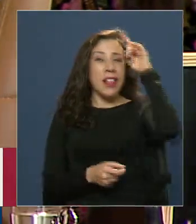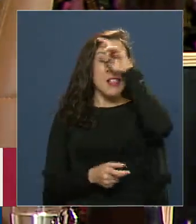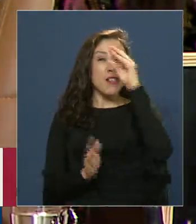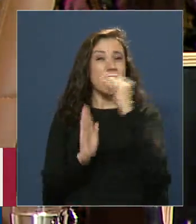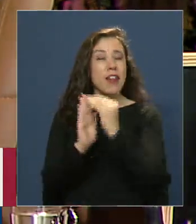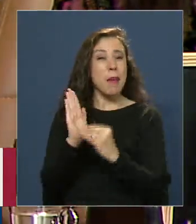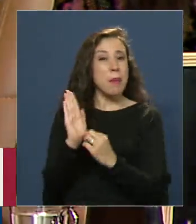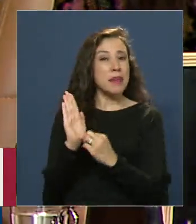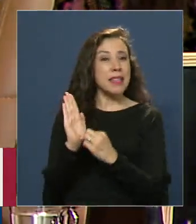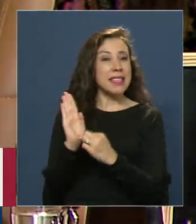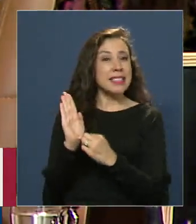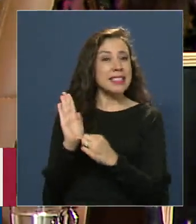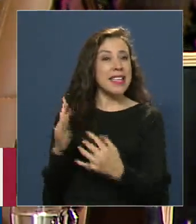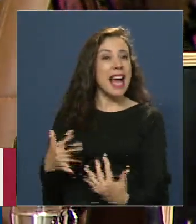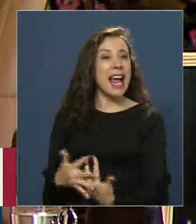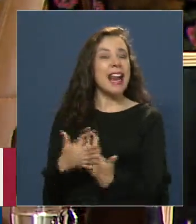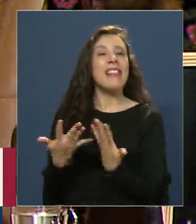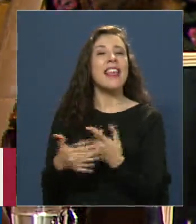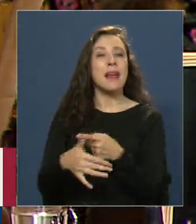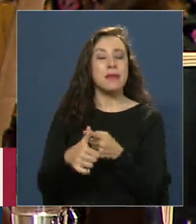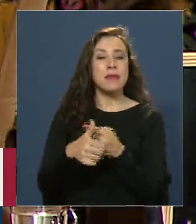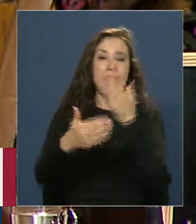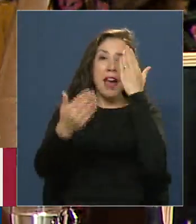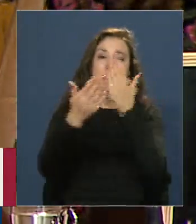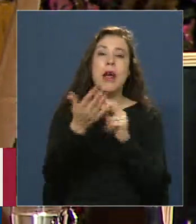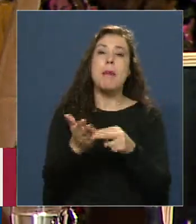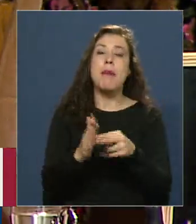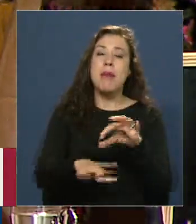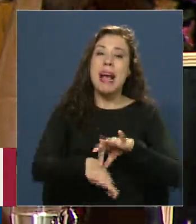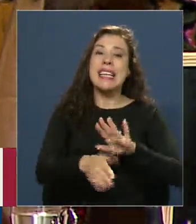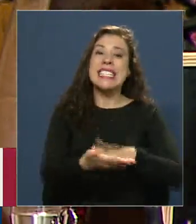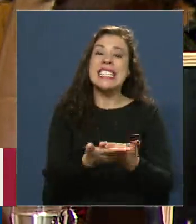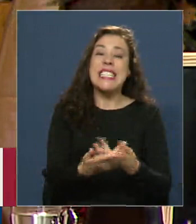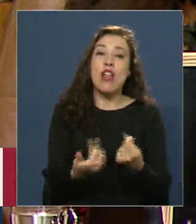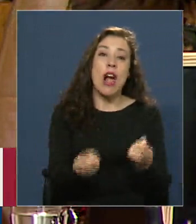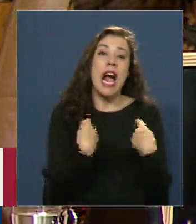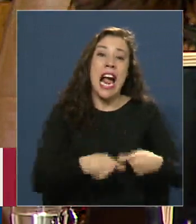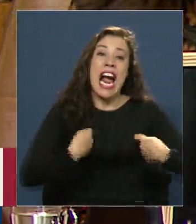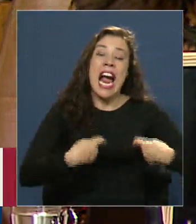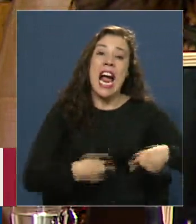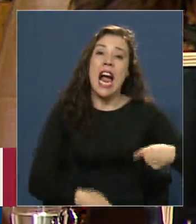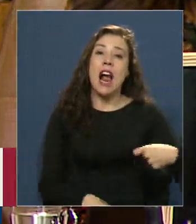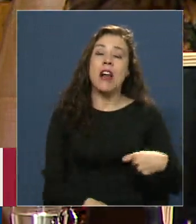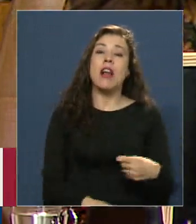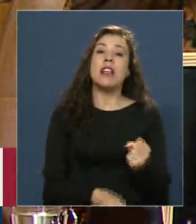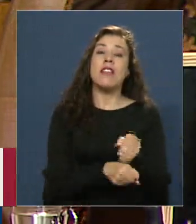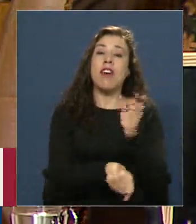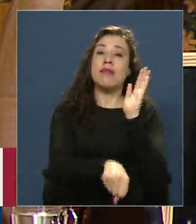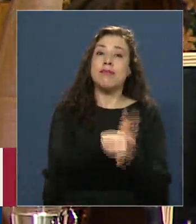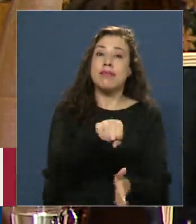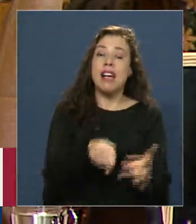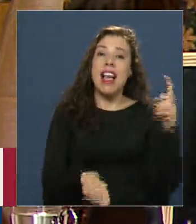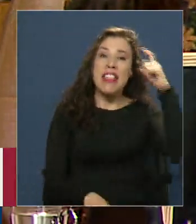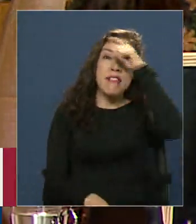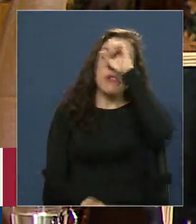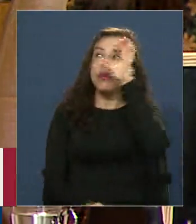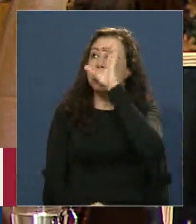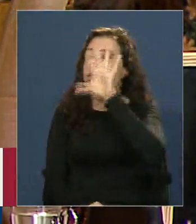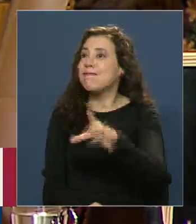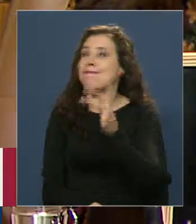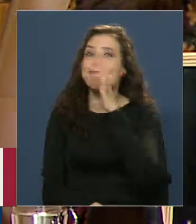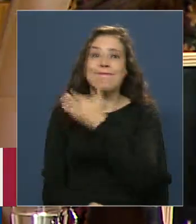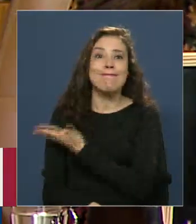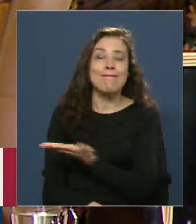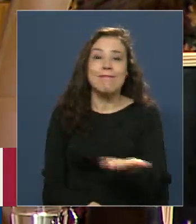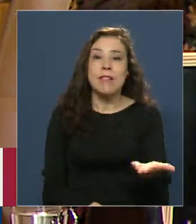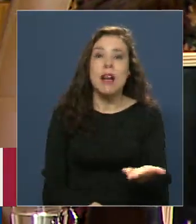incluidos en esta red, presidente, son enfrentar un problema de salud de alto costo, perder el trabajo y dificultad para acceder a uno,